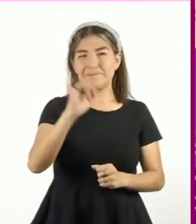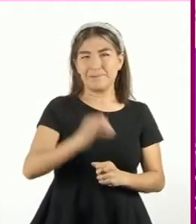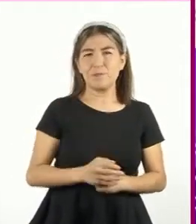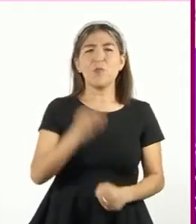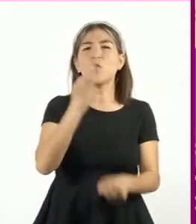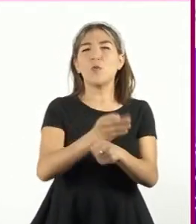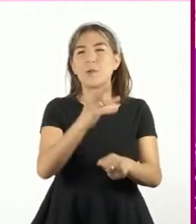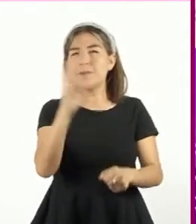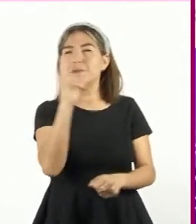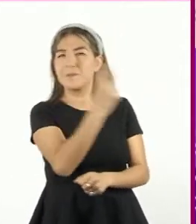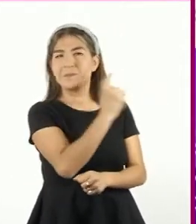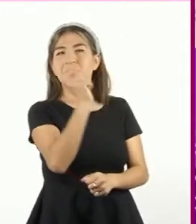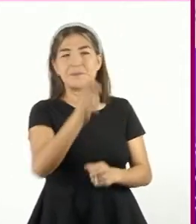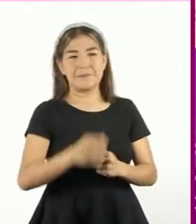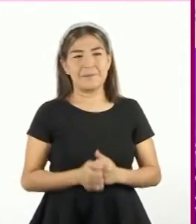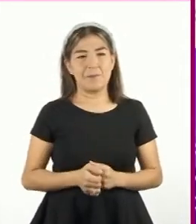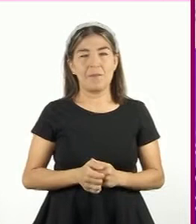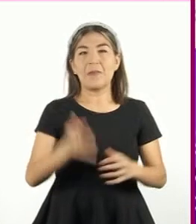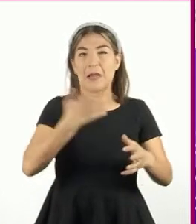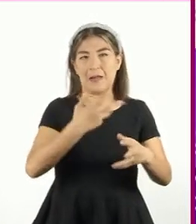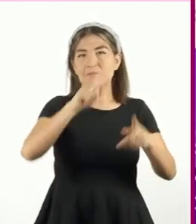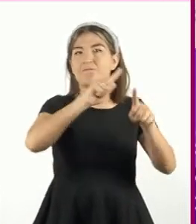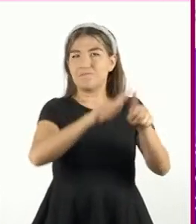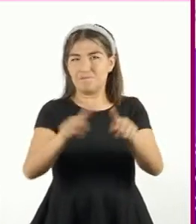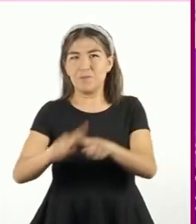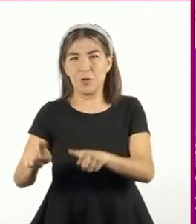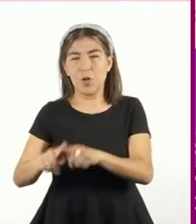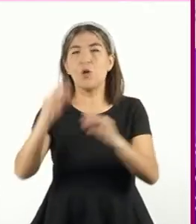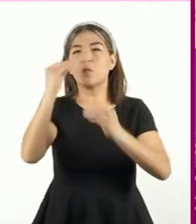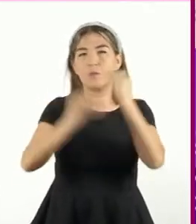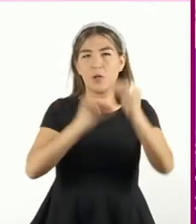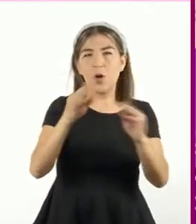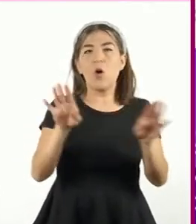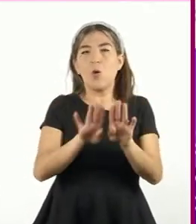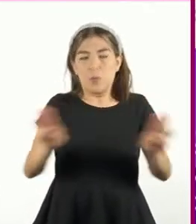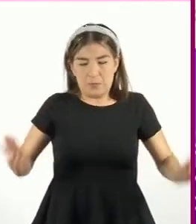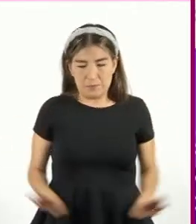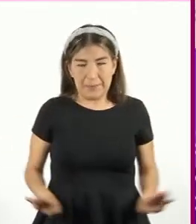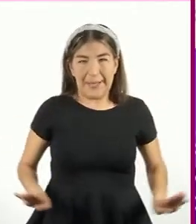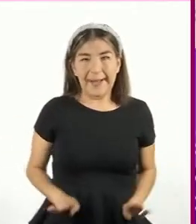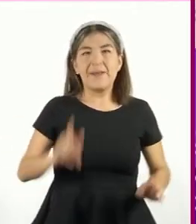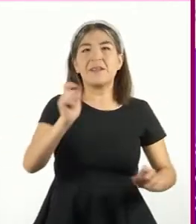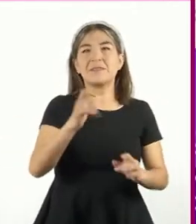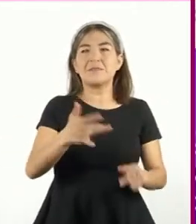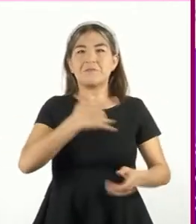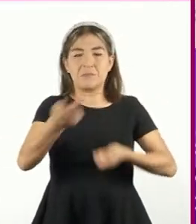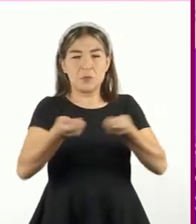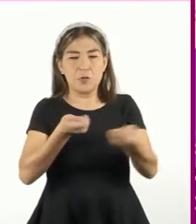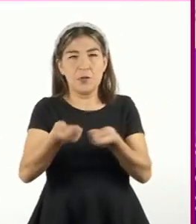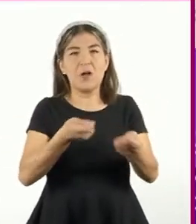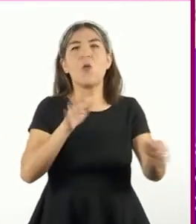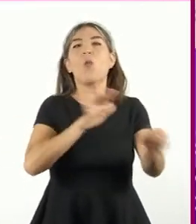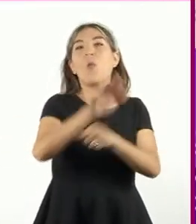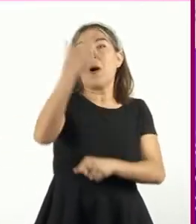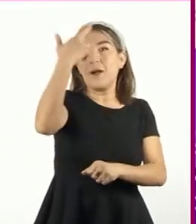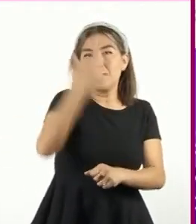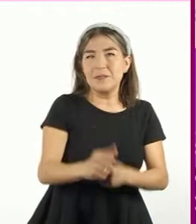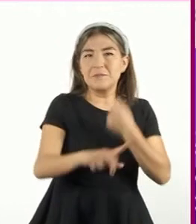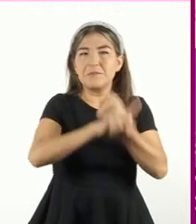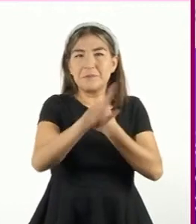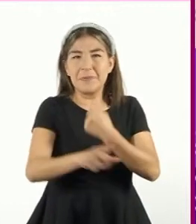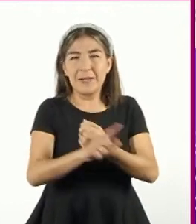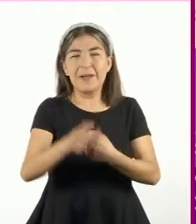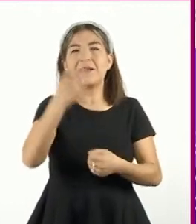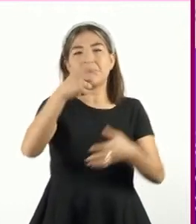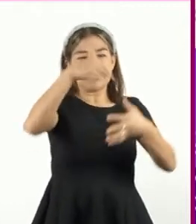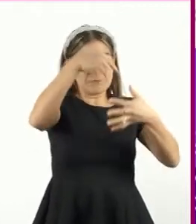Podemos ver que hay diversos tipos de conflictos, maneras de actuar ante ellos, causas que lo provocan,